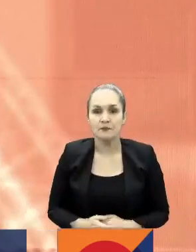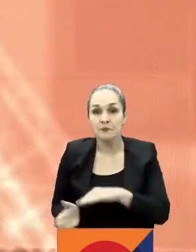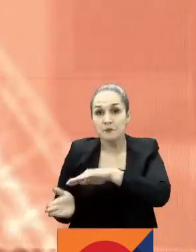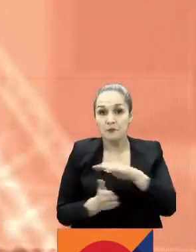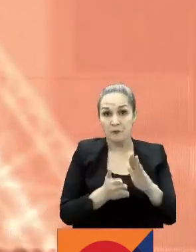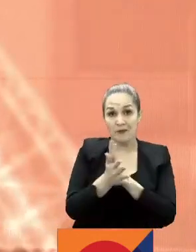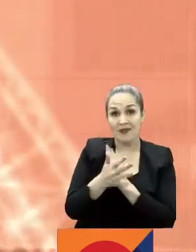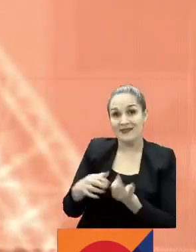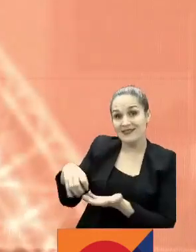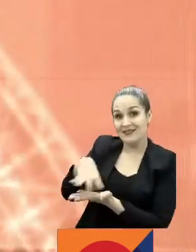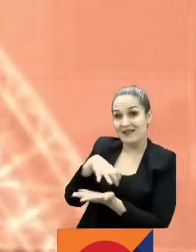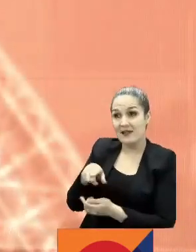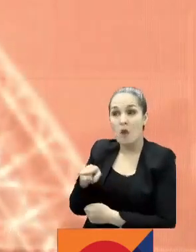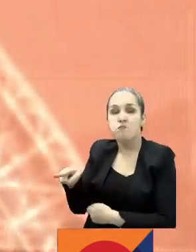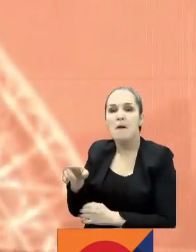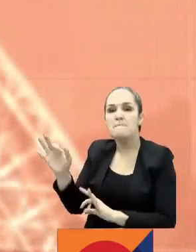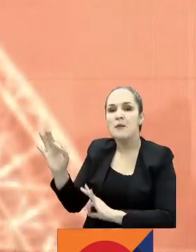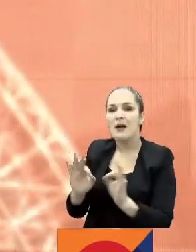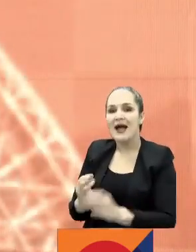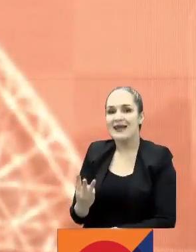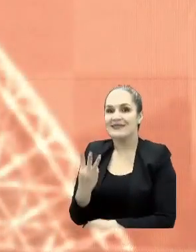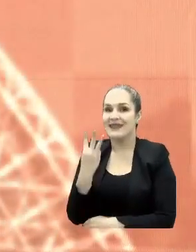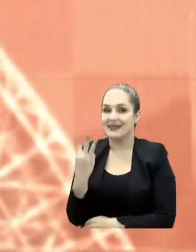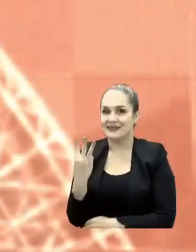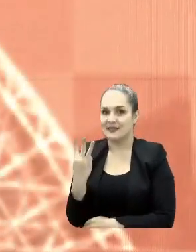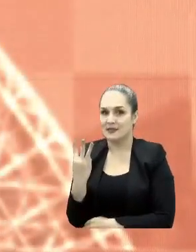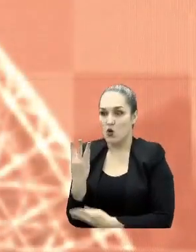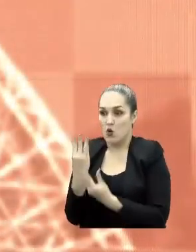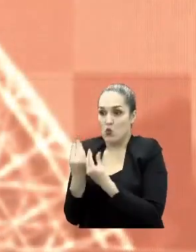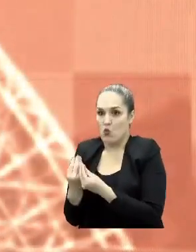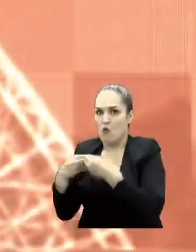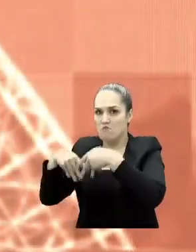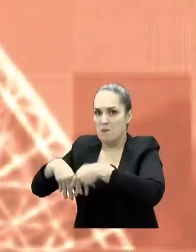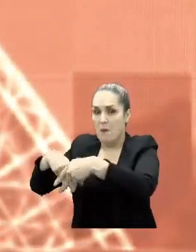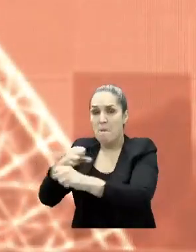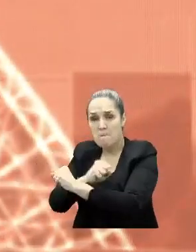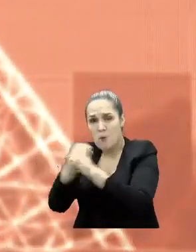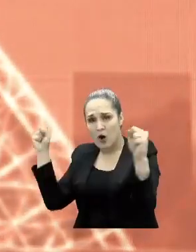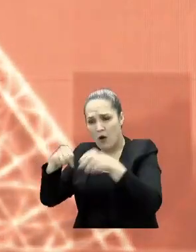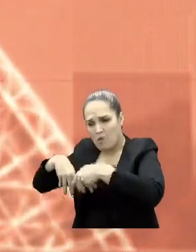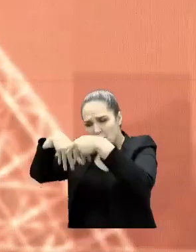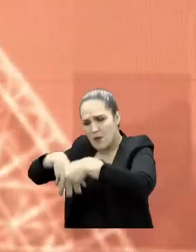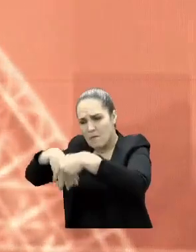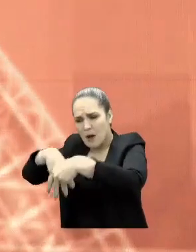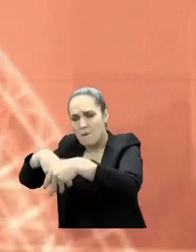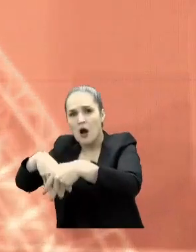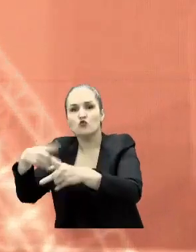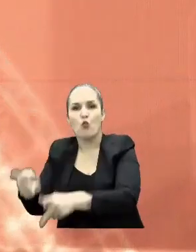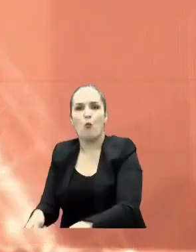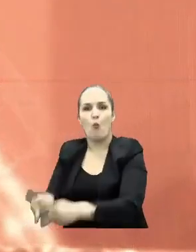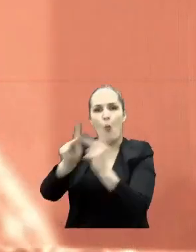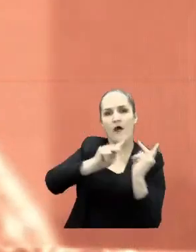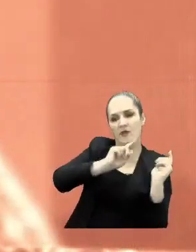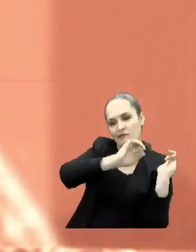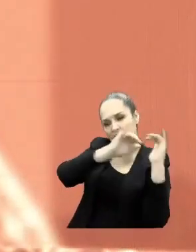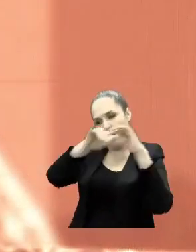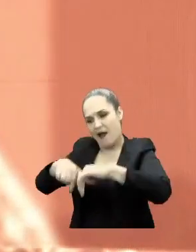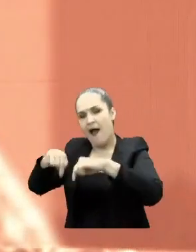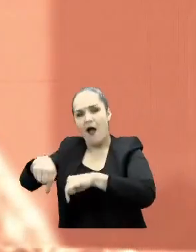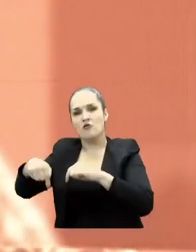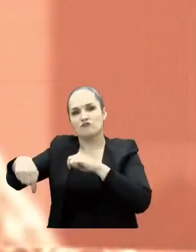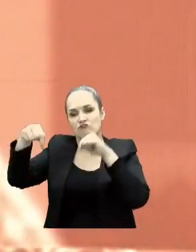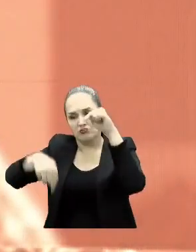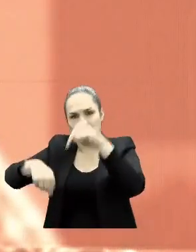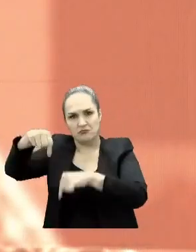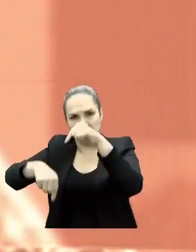3 movilizaciones durante el día. En horas de la mañana, los manifestantes iniciaron su recorrido en el puente de Provenza. John López, buenas tardes. ¿Cuáles serán los